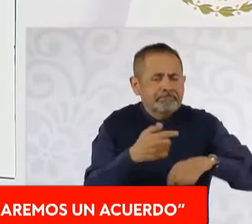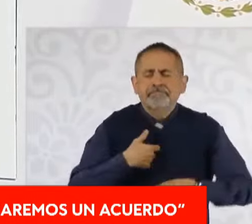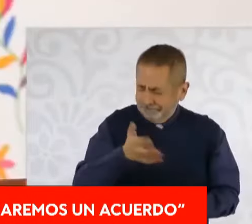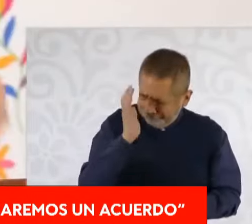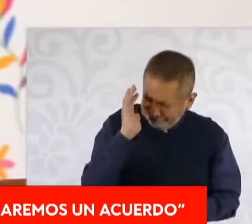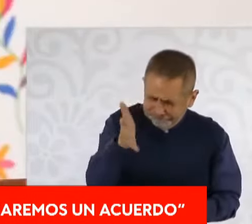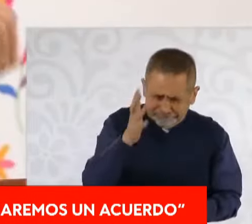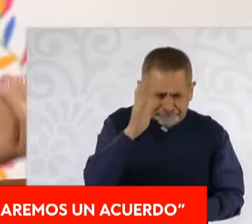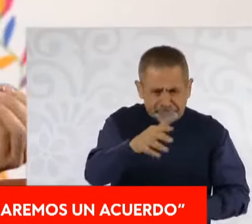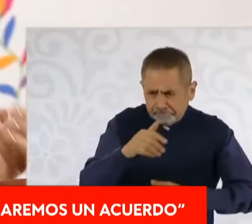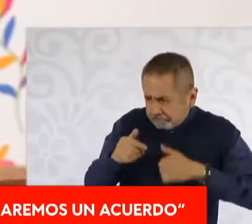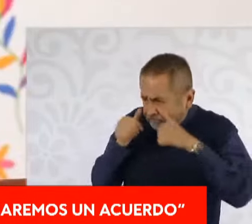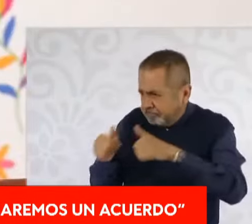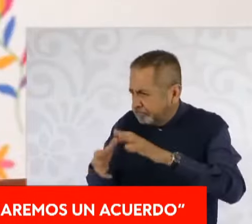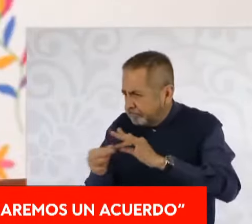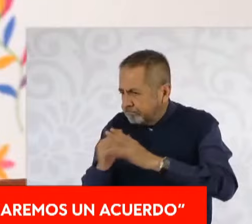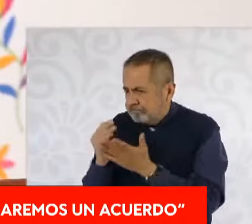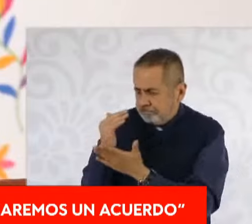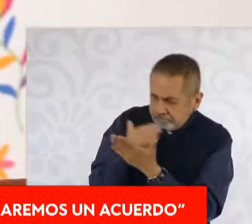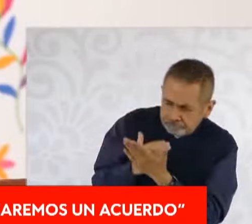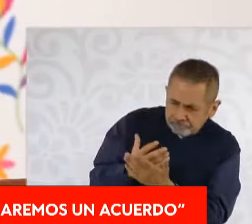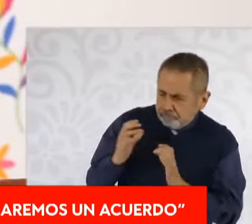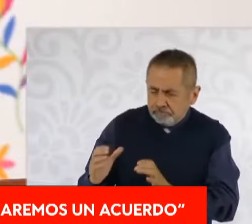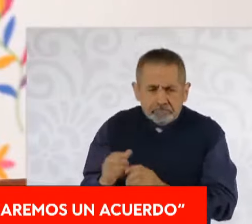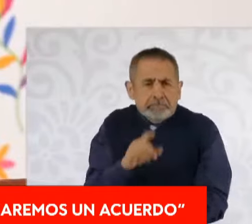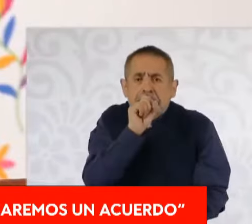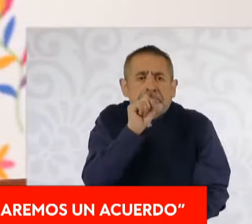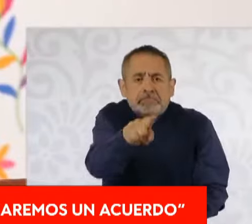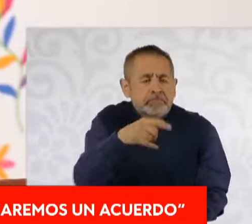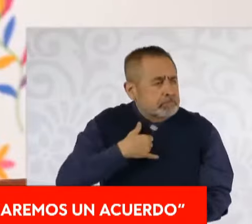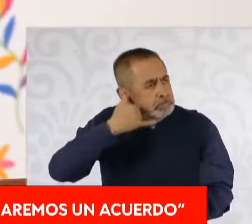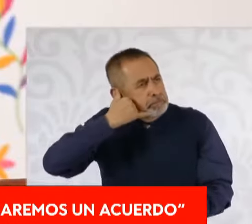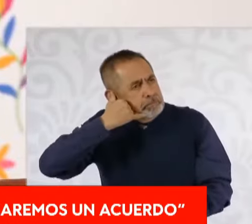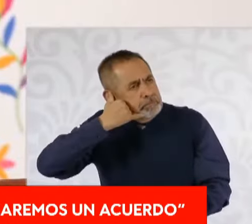que fue lo mismo que hablé por teléfono con el presidente Trump.